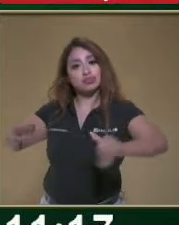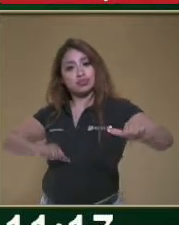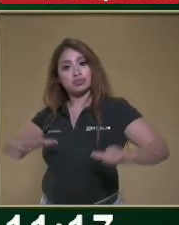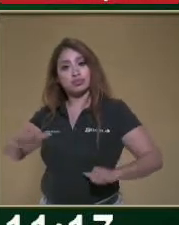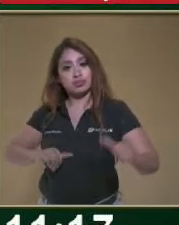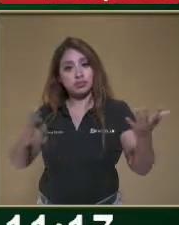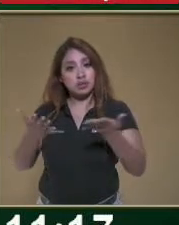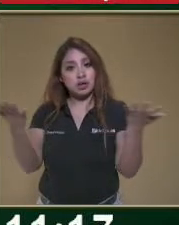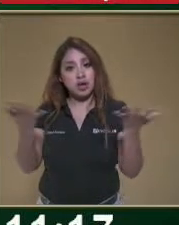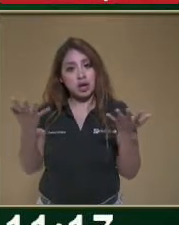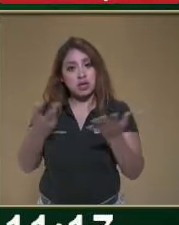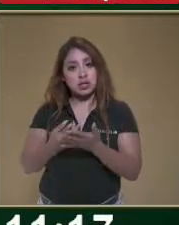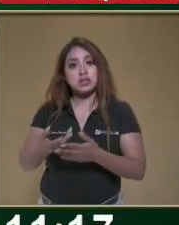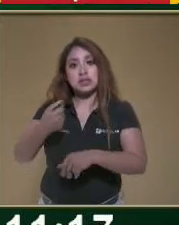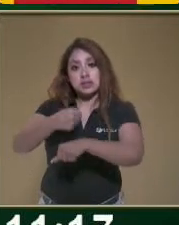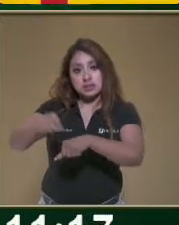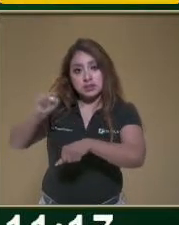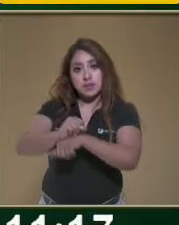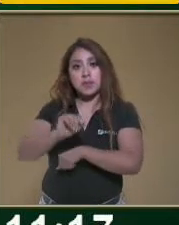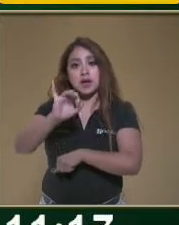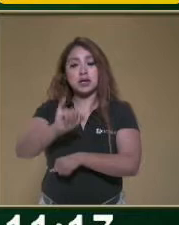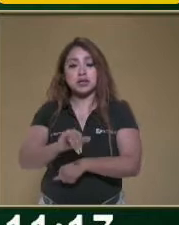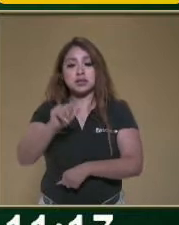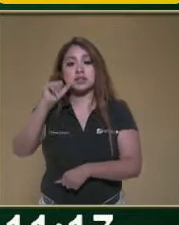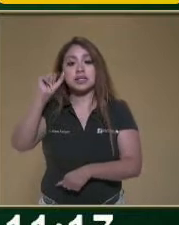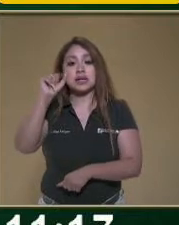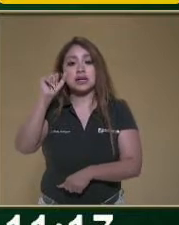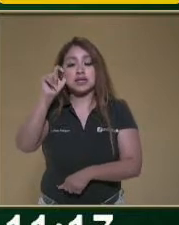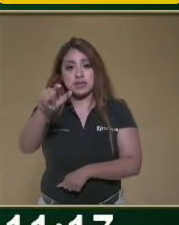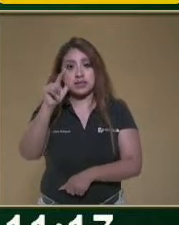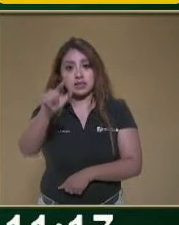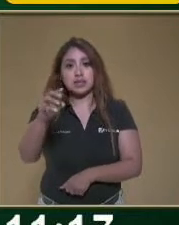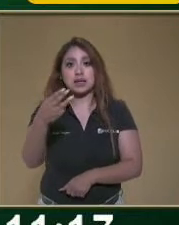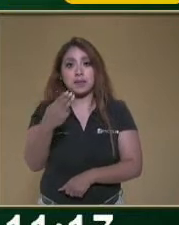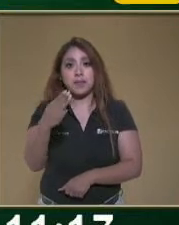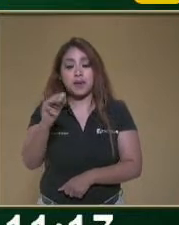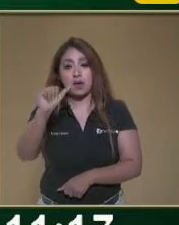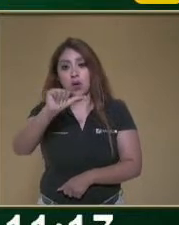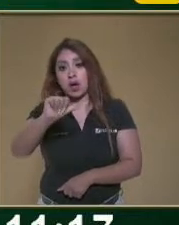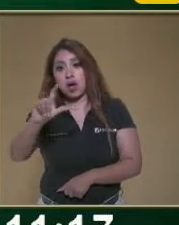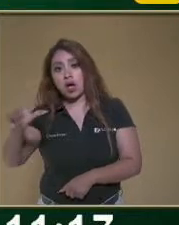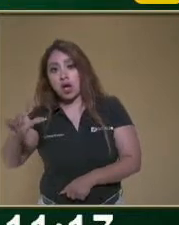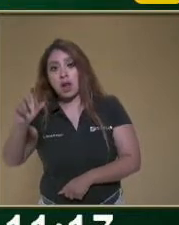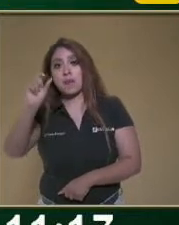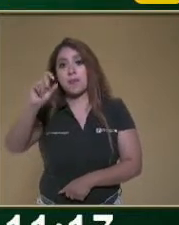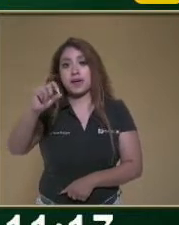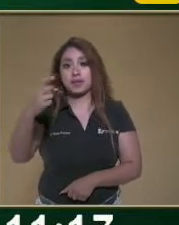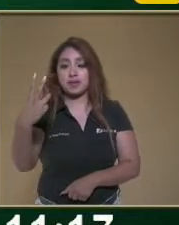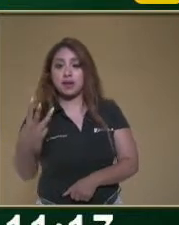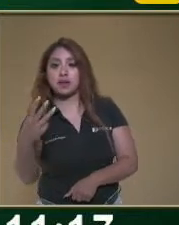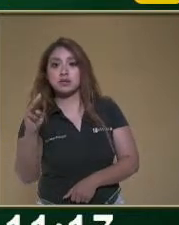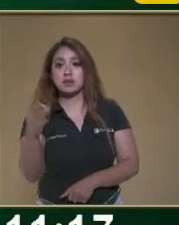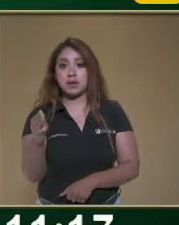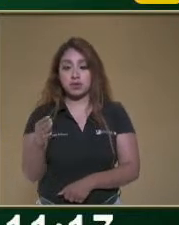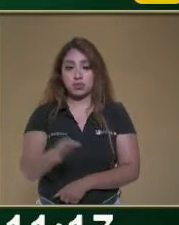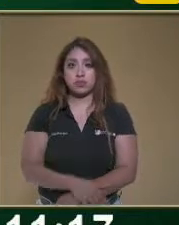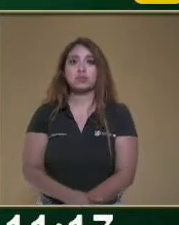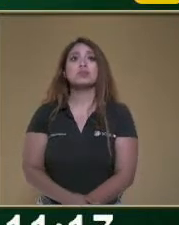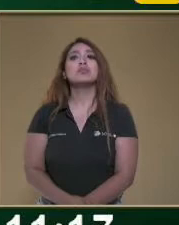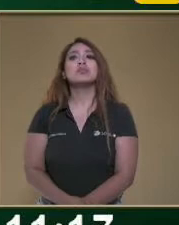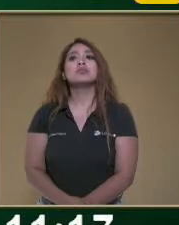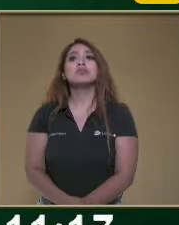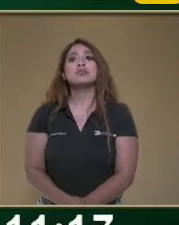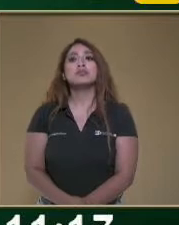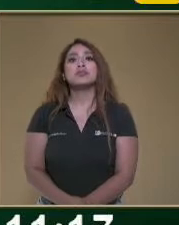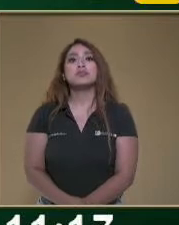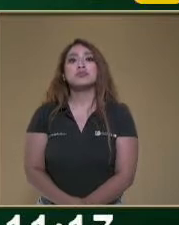realizado durante esa semana, que es del 17 de mayo al 23 de mayo. ¿Ok? Bueno,